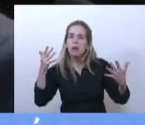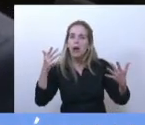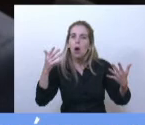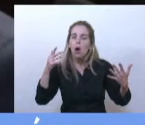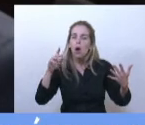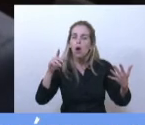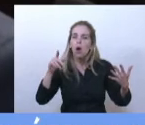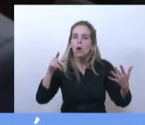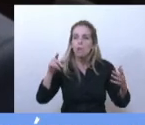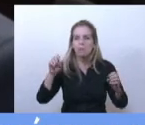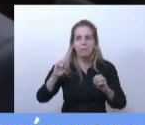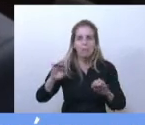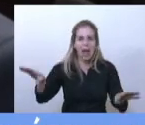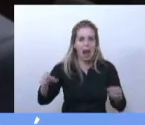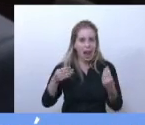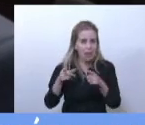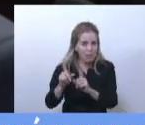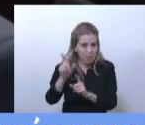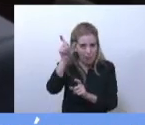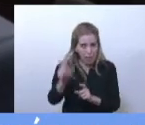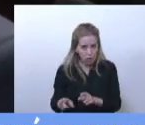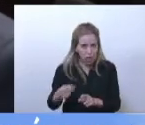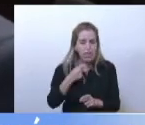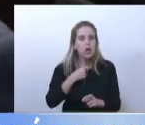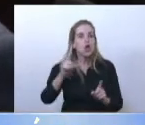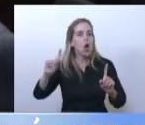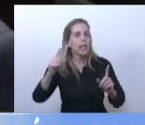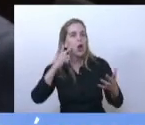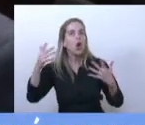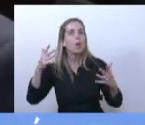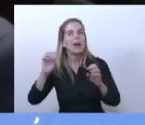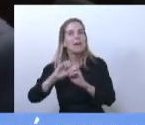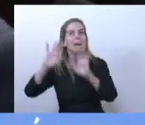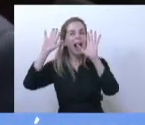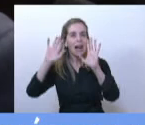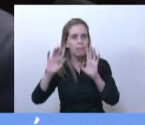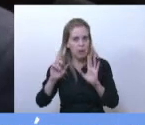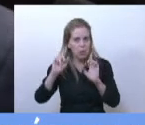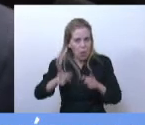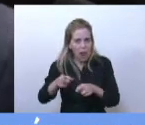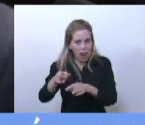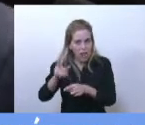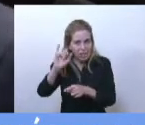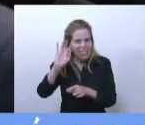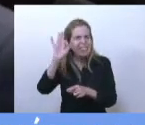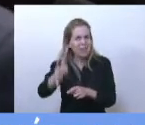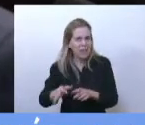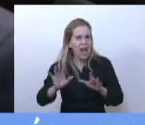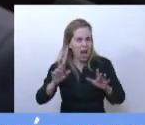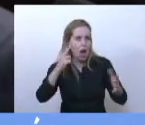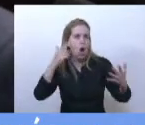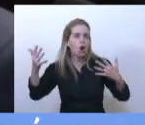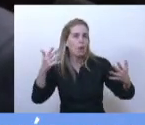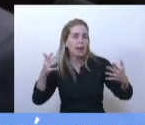mismo dijo no quiero hacer una comparación de mal gusto pero la hizo pero él sabía que era de mal gusto y en